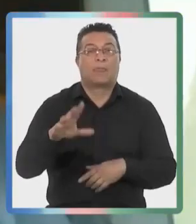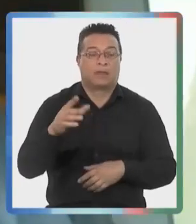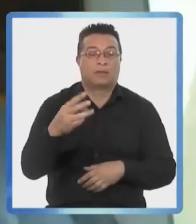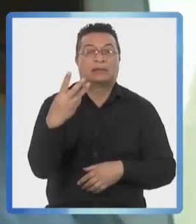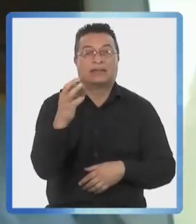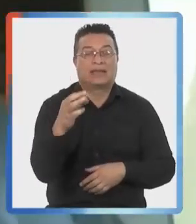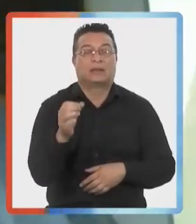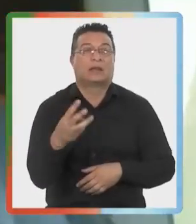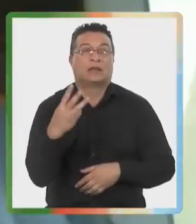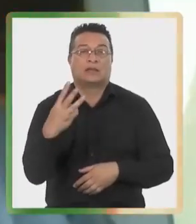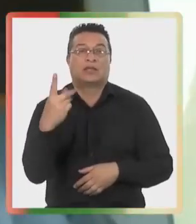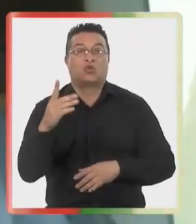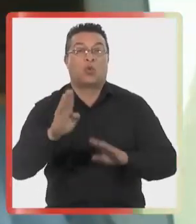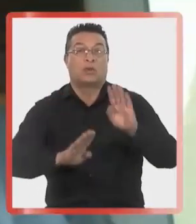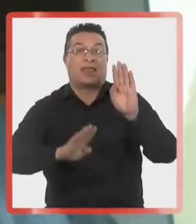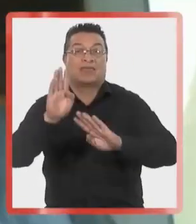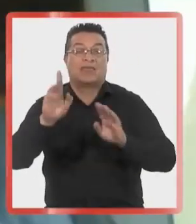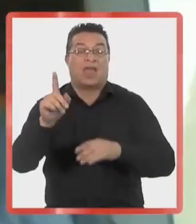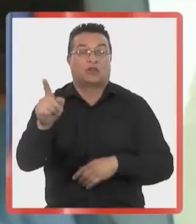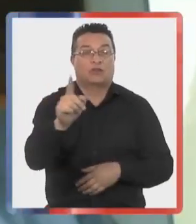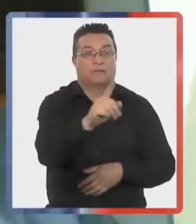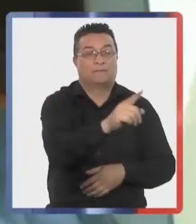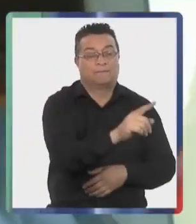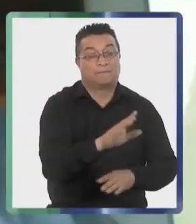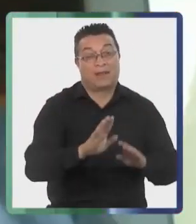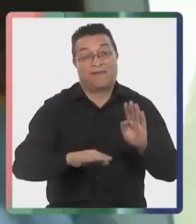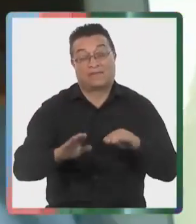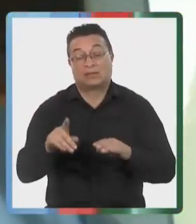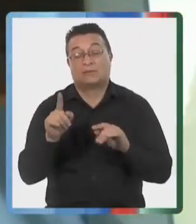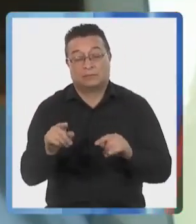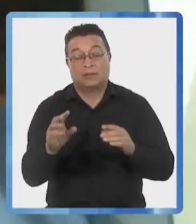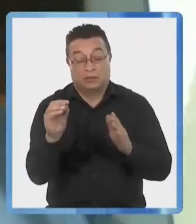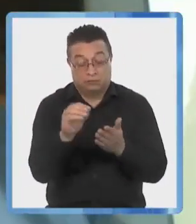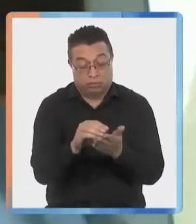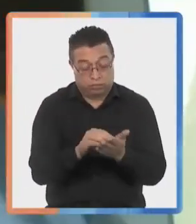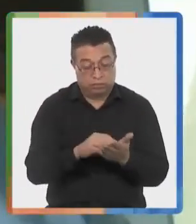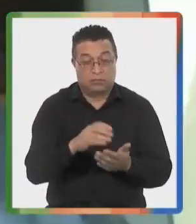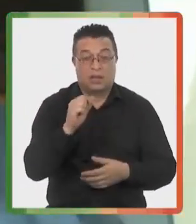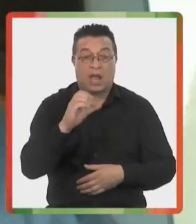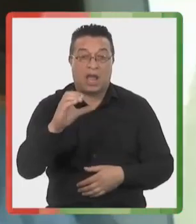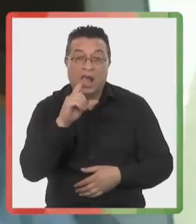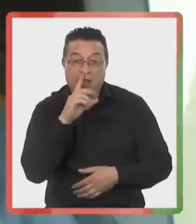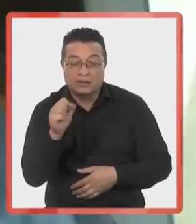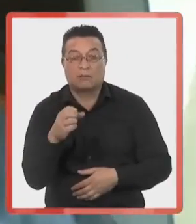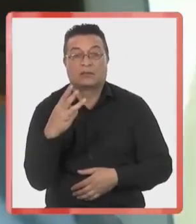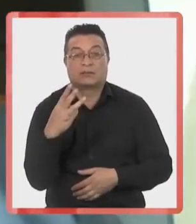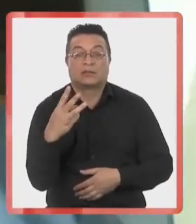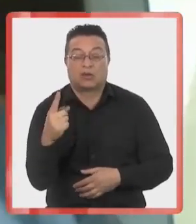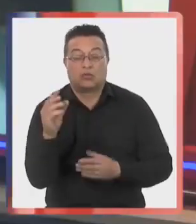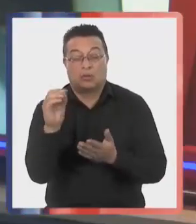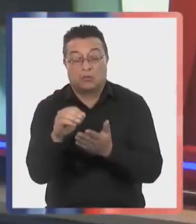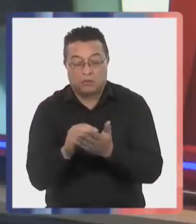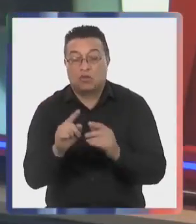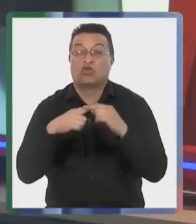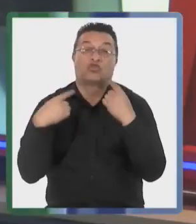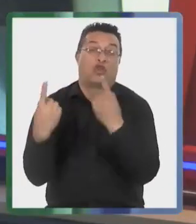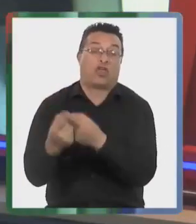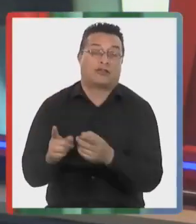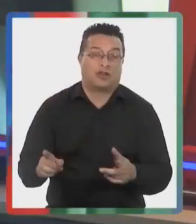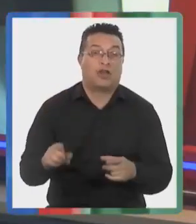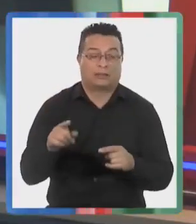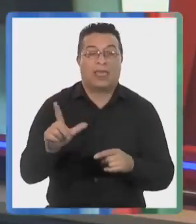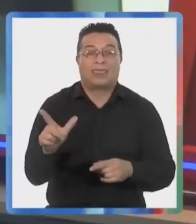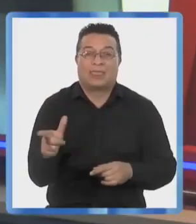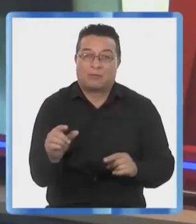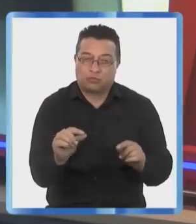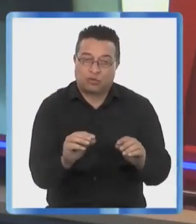partes 30, 31 candidatos, ¿ya? Entonces hay que digitar actas de escrutinio con 31 valores y no con 2.